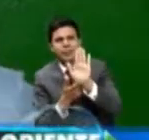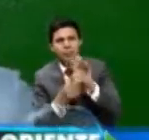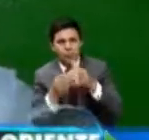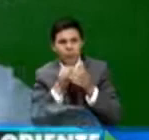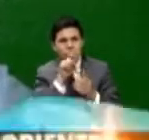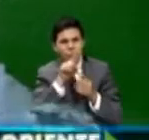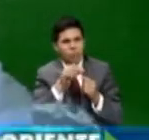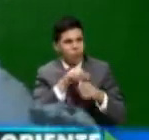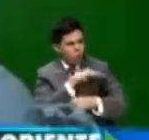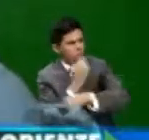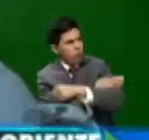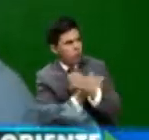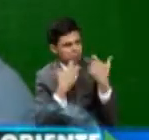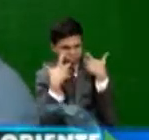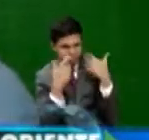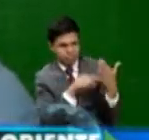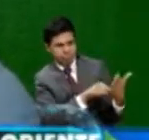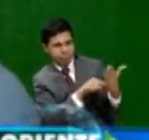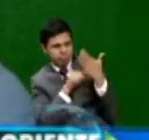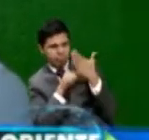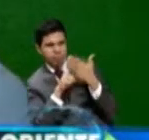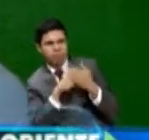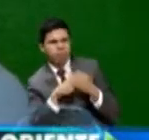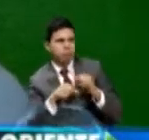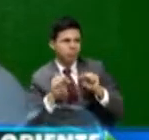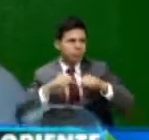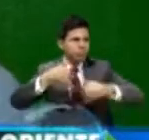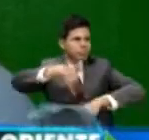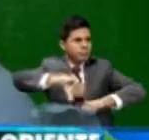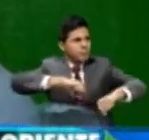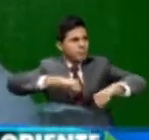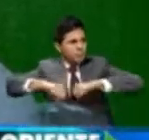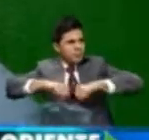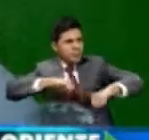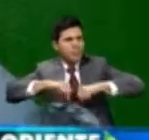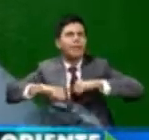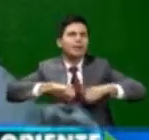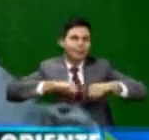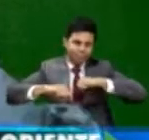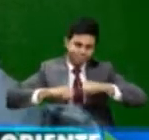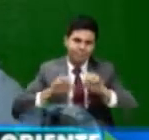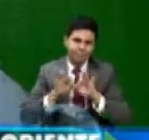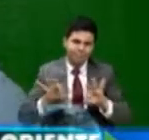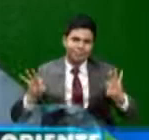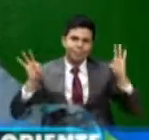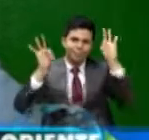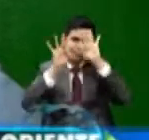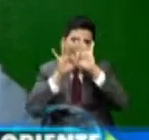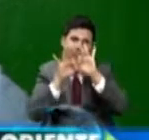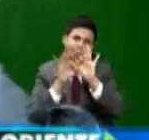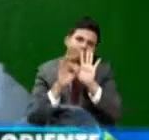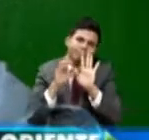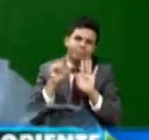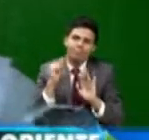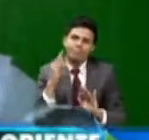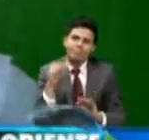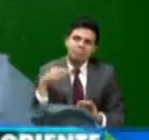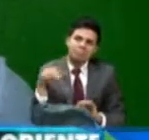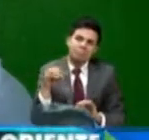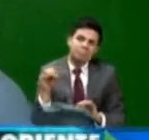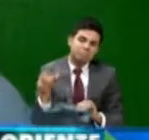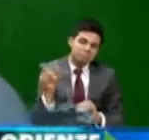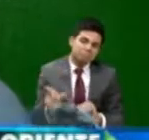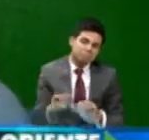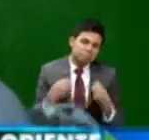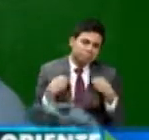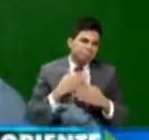Salíamos de su fuerte con Pérez y con Cataño, así que estoy tranquilo, la verdad